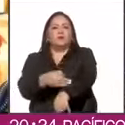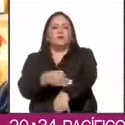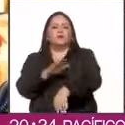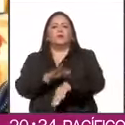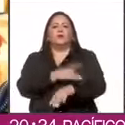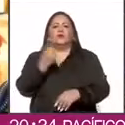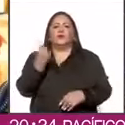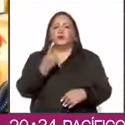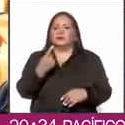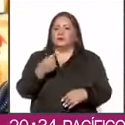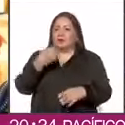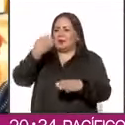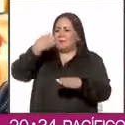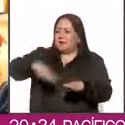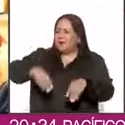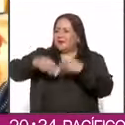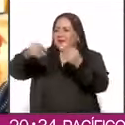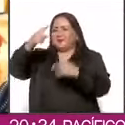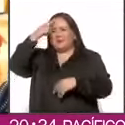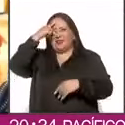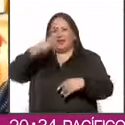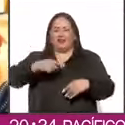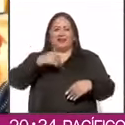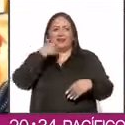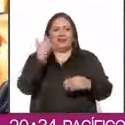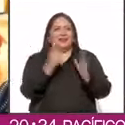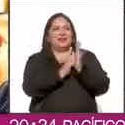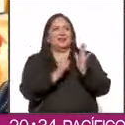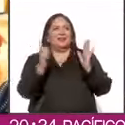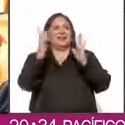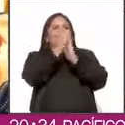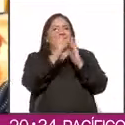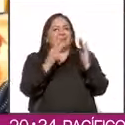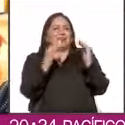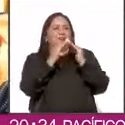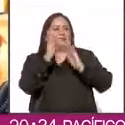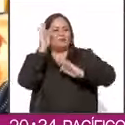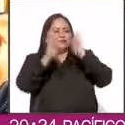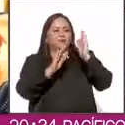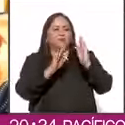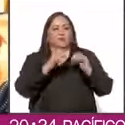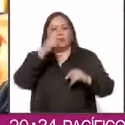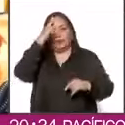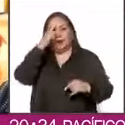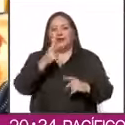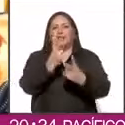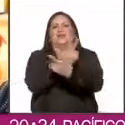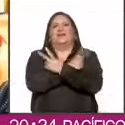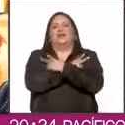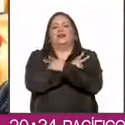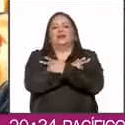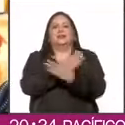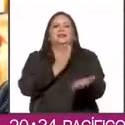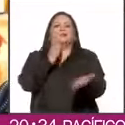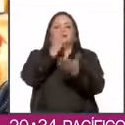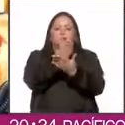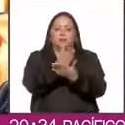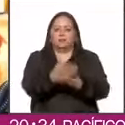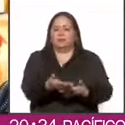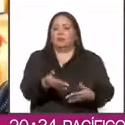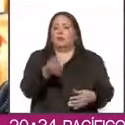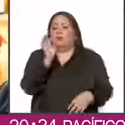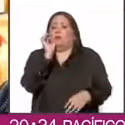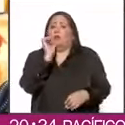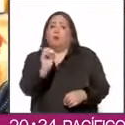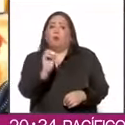empeñaron su patrimonio para hacerse de un departamento y pasar sus vacaciones en el puerto o